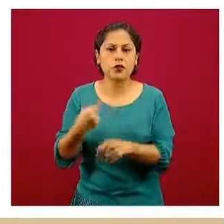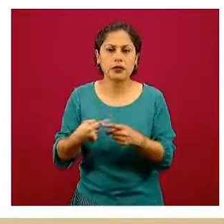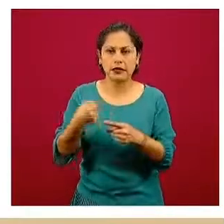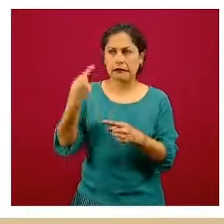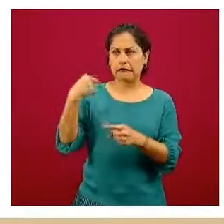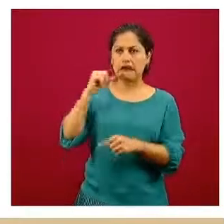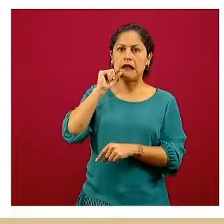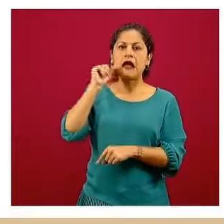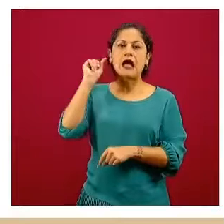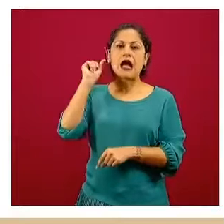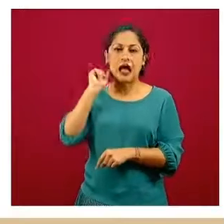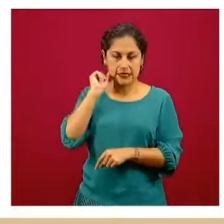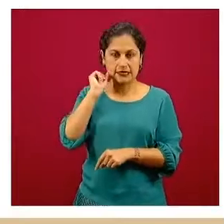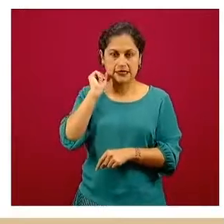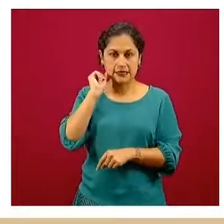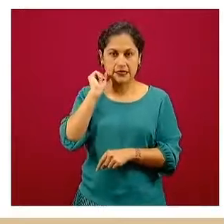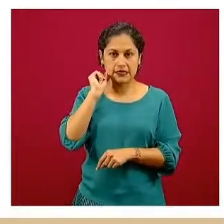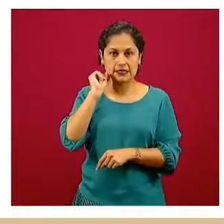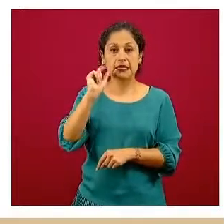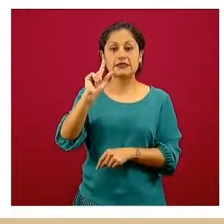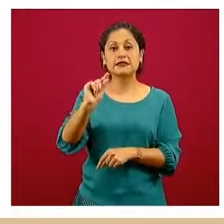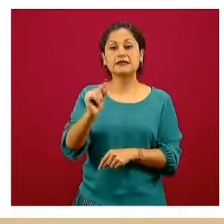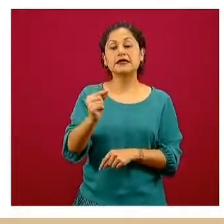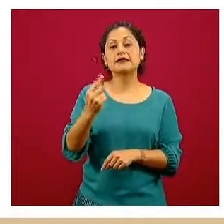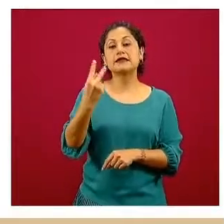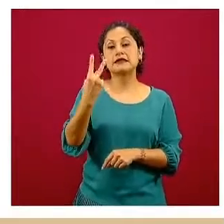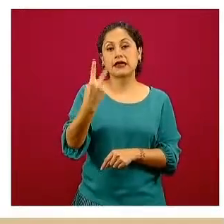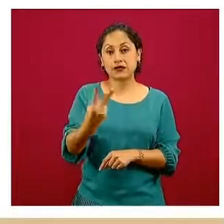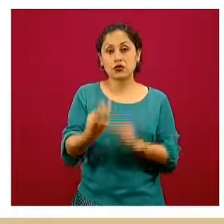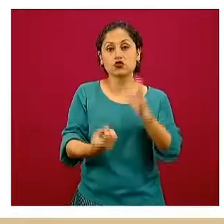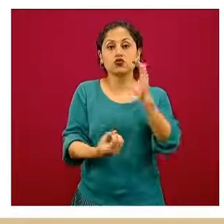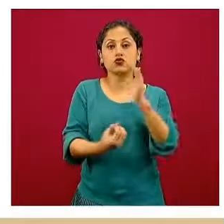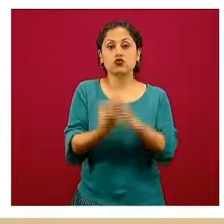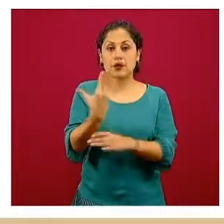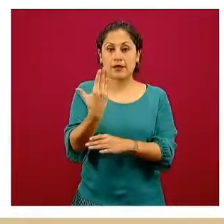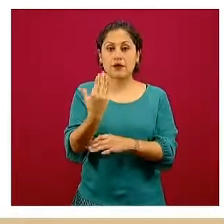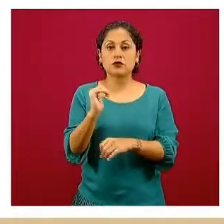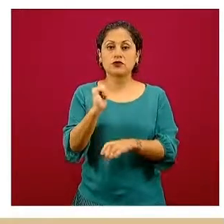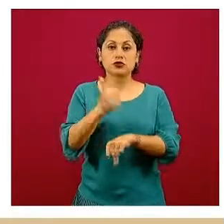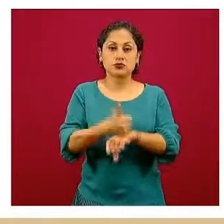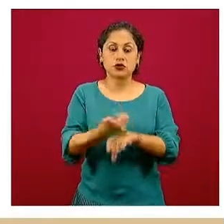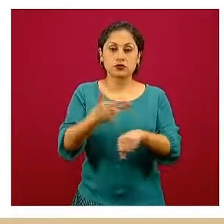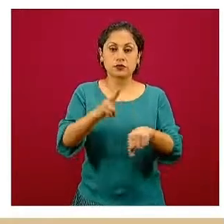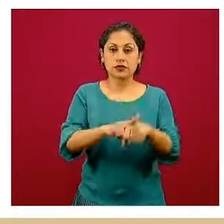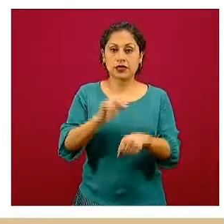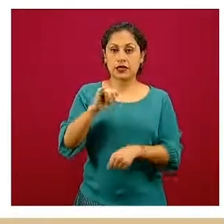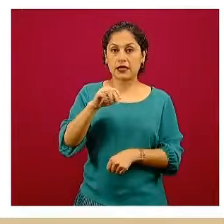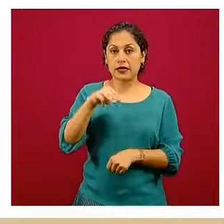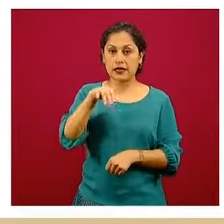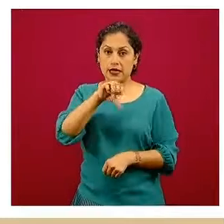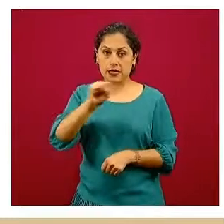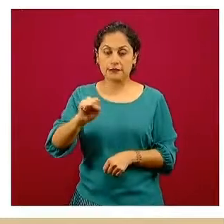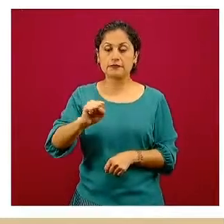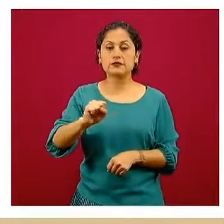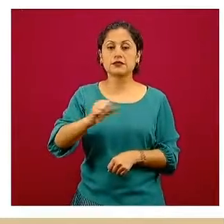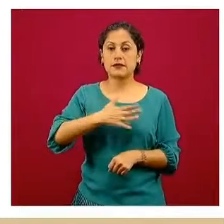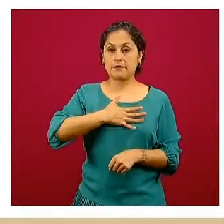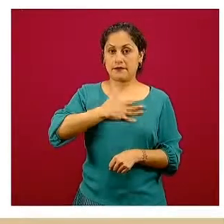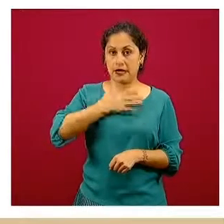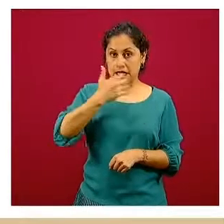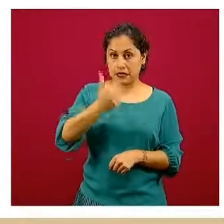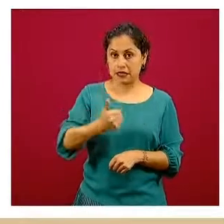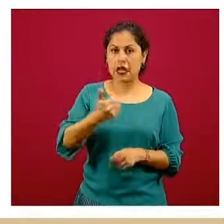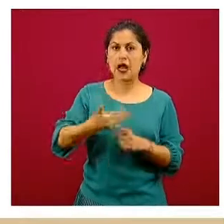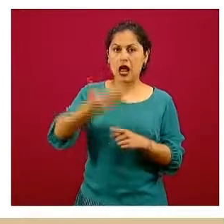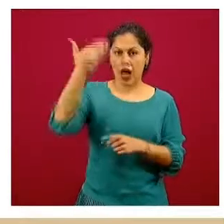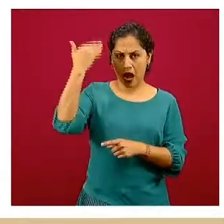24 horas ingresaron 72 unidades del IMSS Bienestar. No que no estuvieran prestando sus servicios, lo han